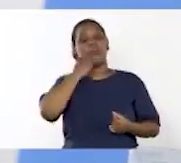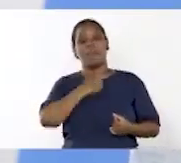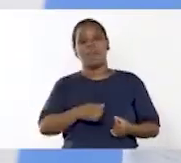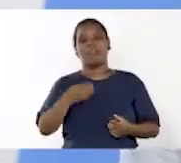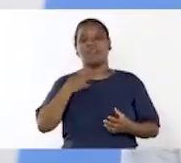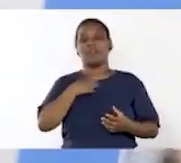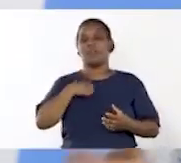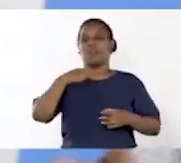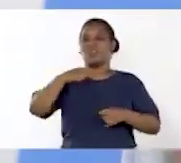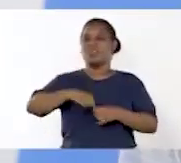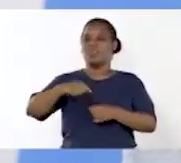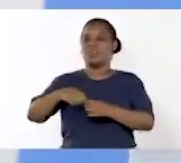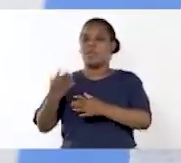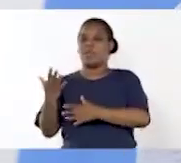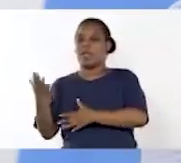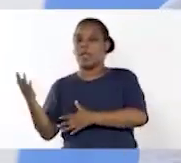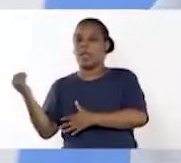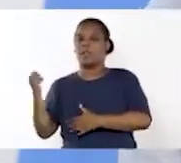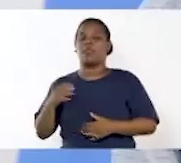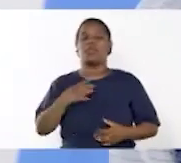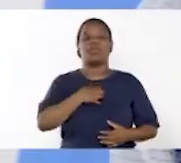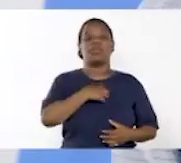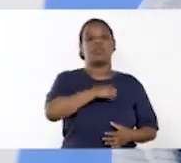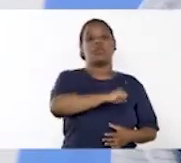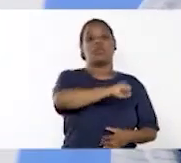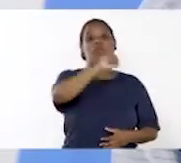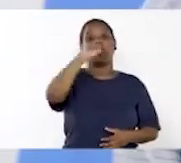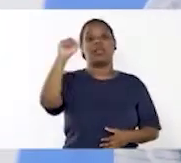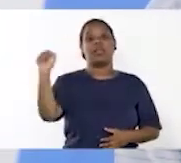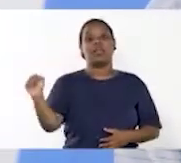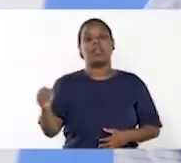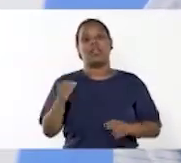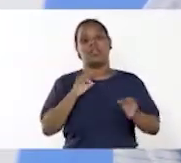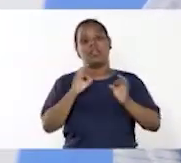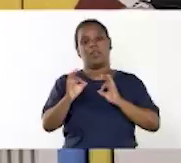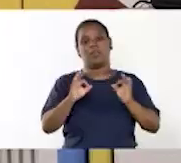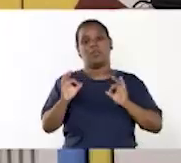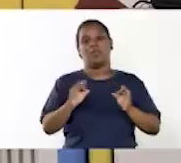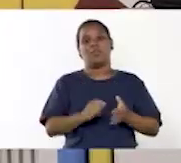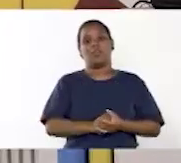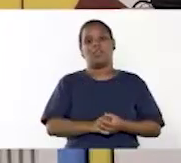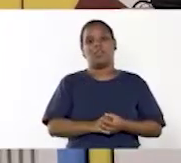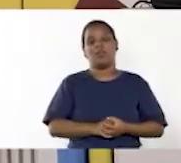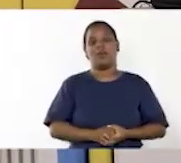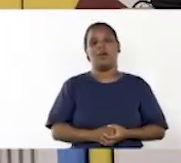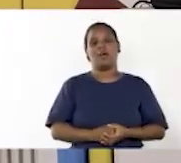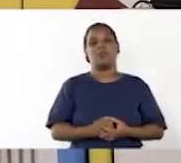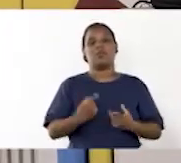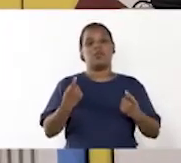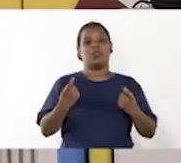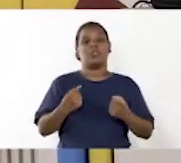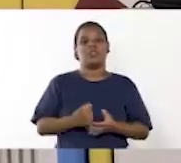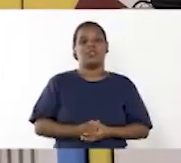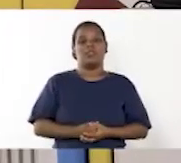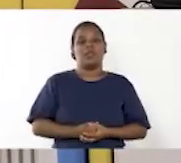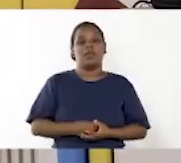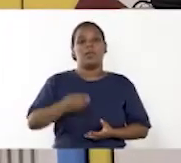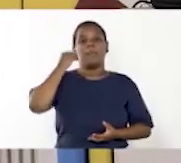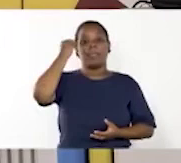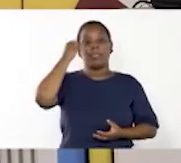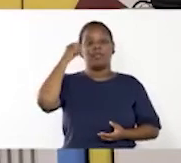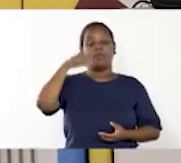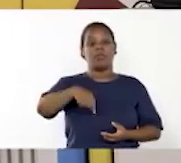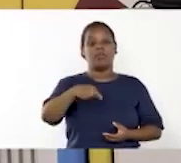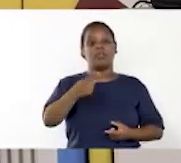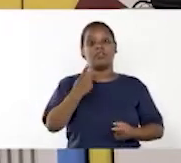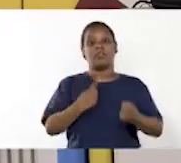que sembrar, que tenemos que ganar en el cuidado, que eso es lo que necesitamos. Pienso que con estos